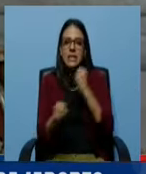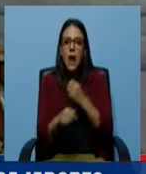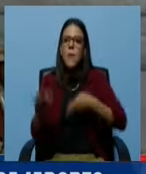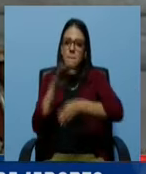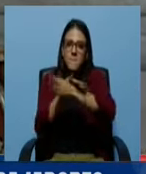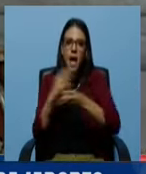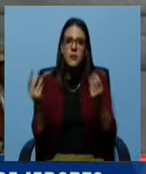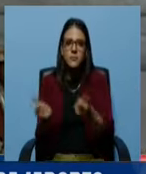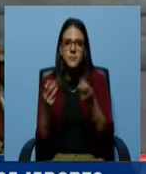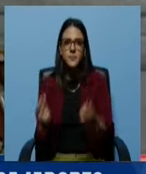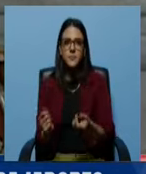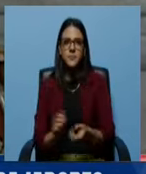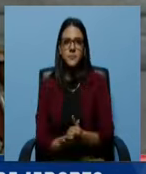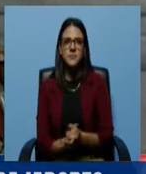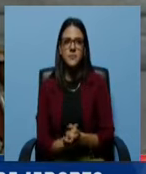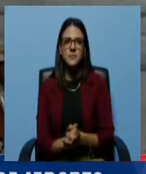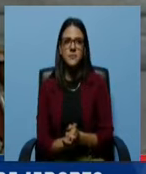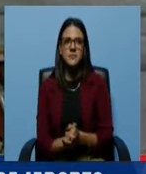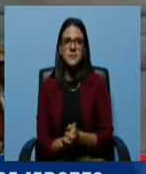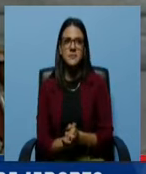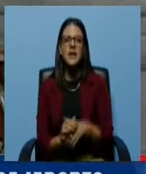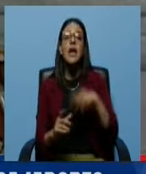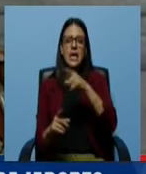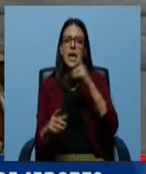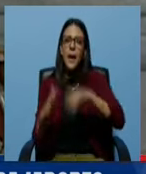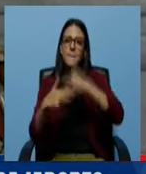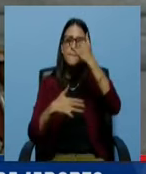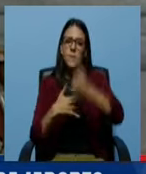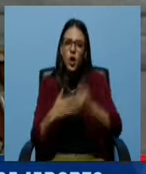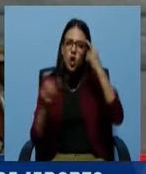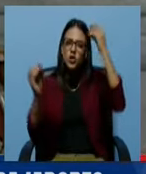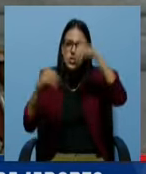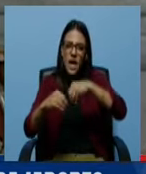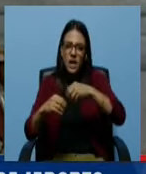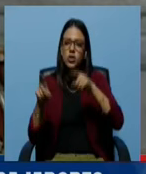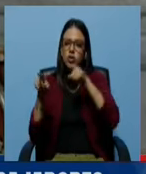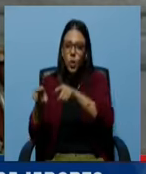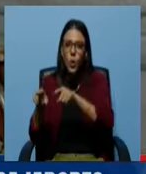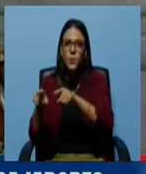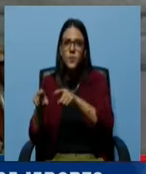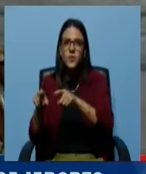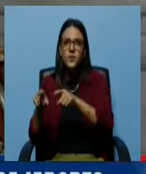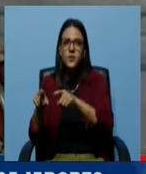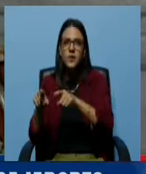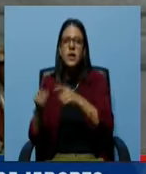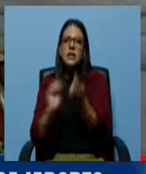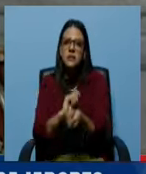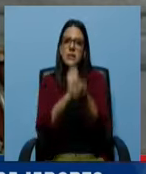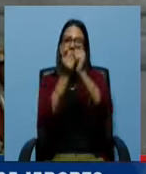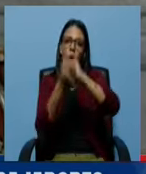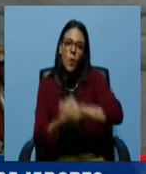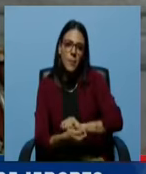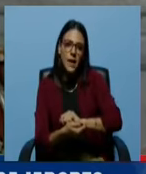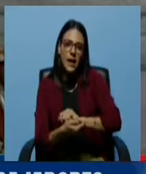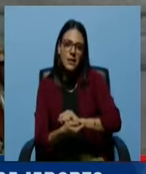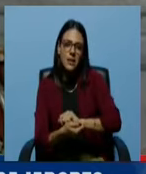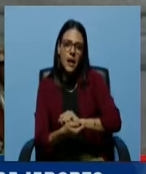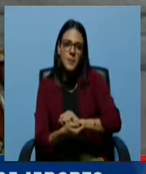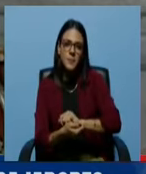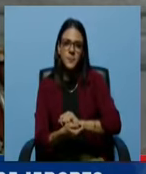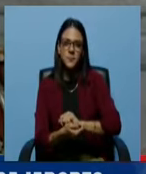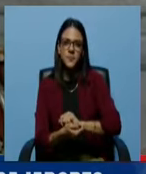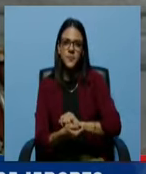campesina, y que este proyecto de la Vergareña se convierta